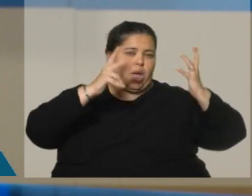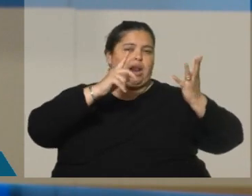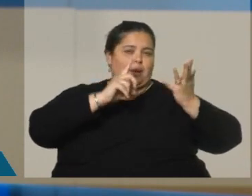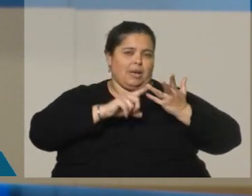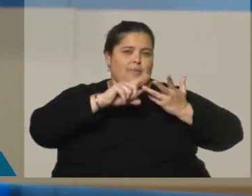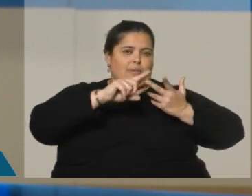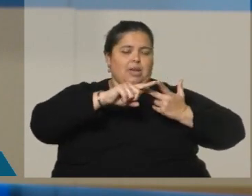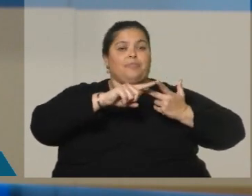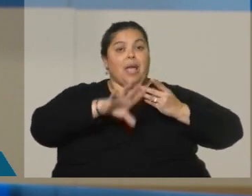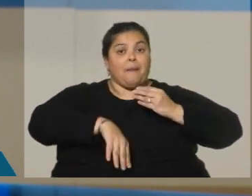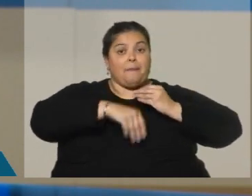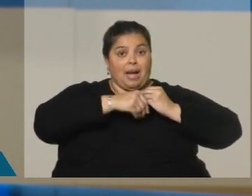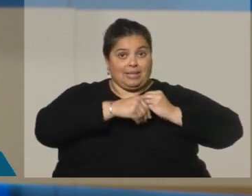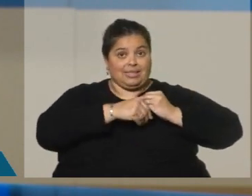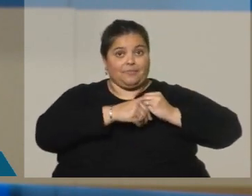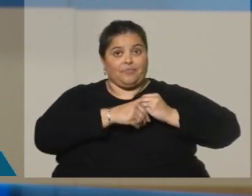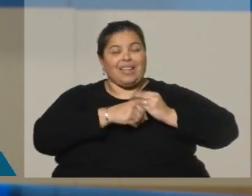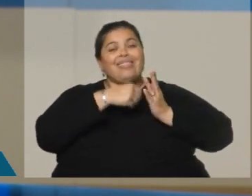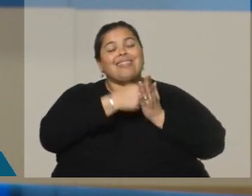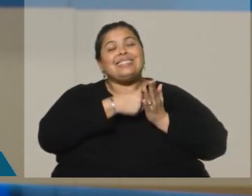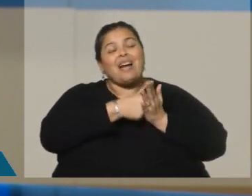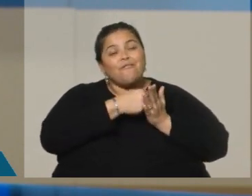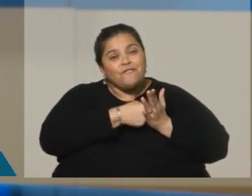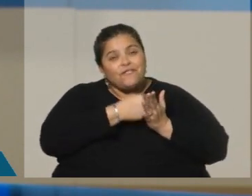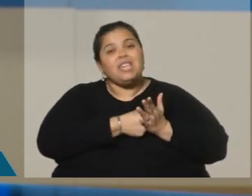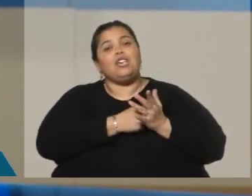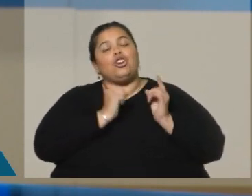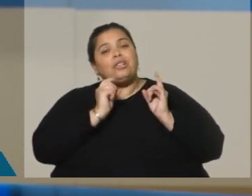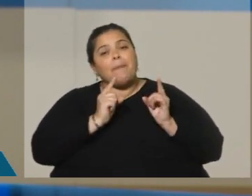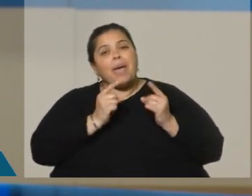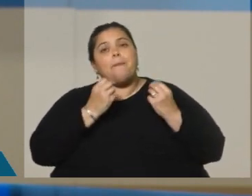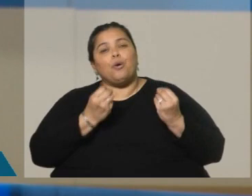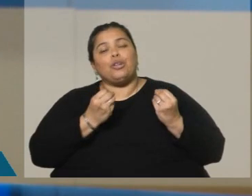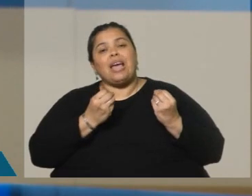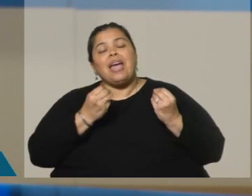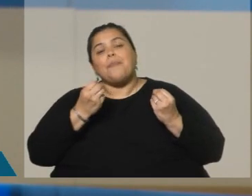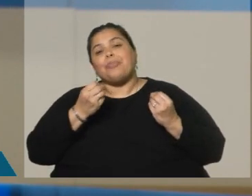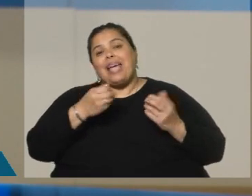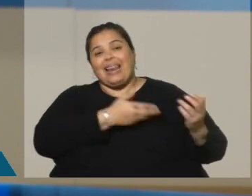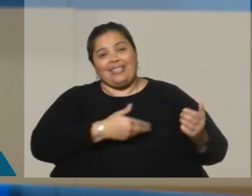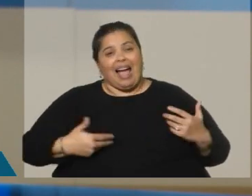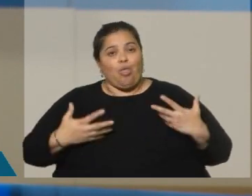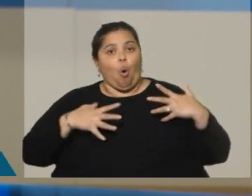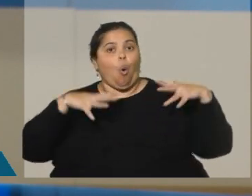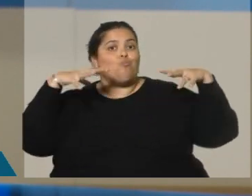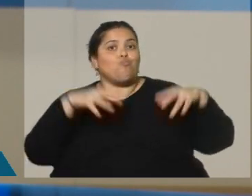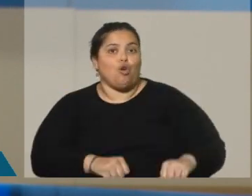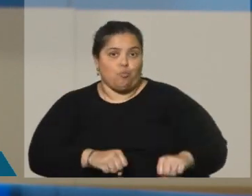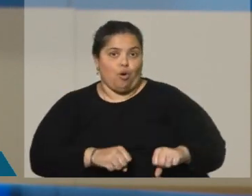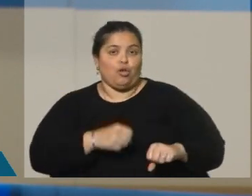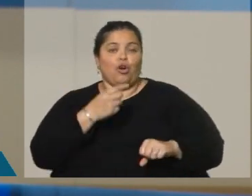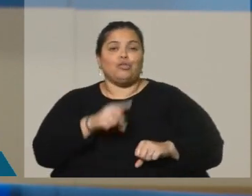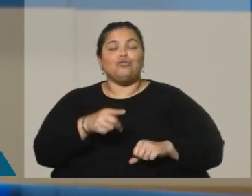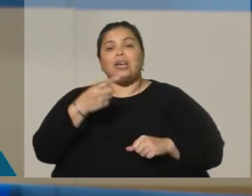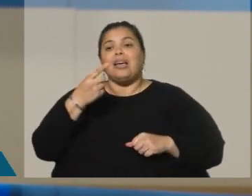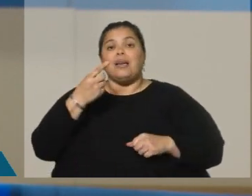más el desafío al monopolio de la violencia legítima del estado que producía el el el el